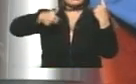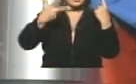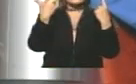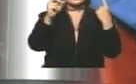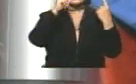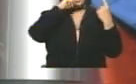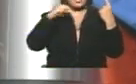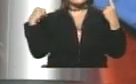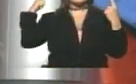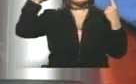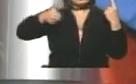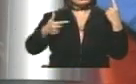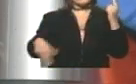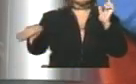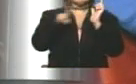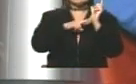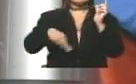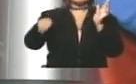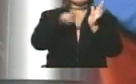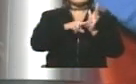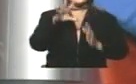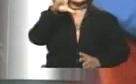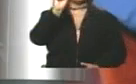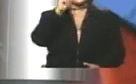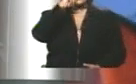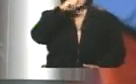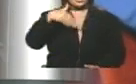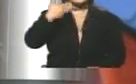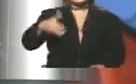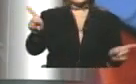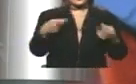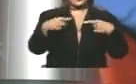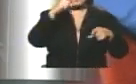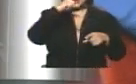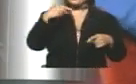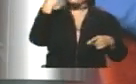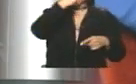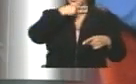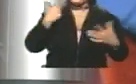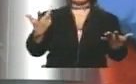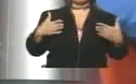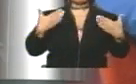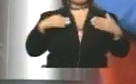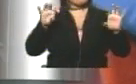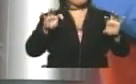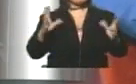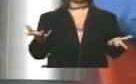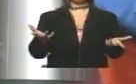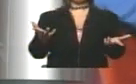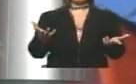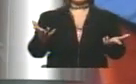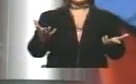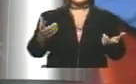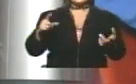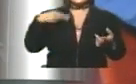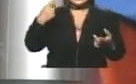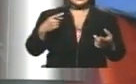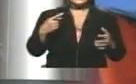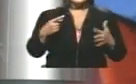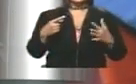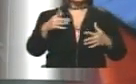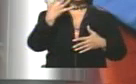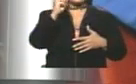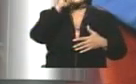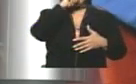30 años, porque aquí donde tú me ves, 50 próximos ahorita. Yo no te veo muy bien, pero bueno, aquí estoy, yo bastante. Voy a los próximos medio